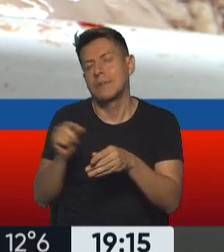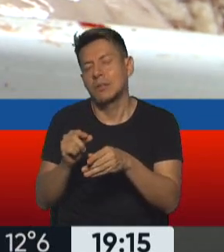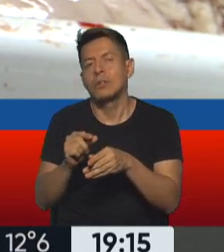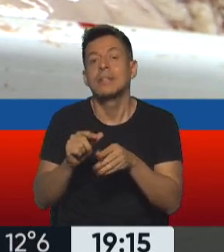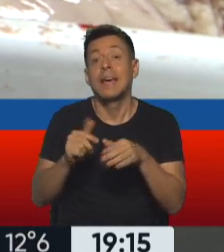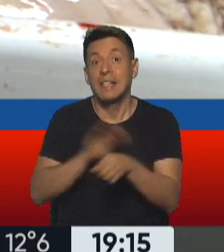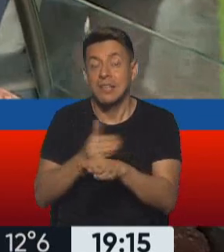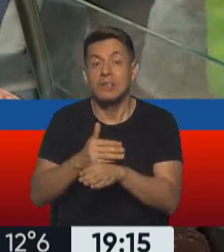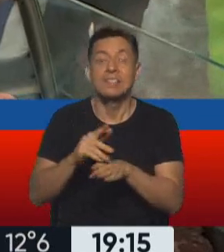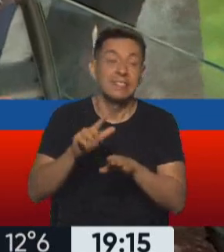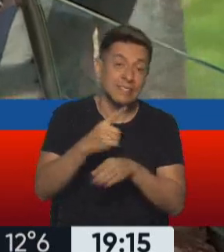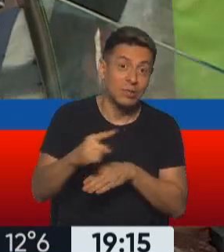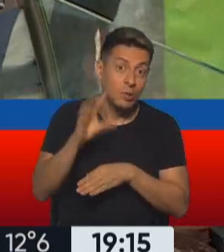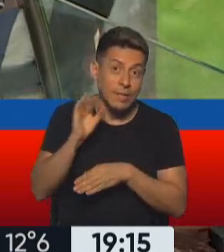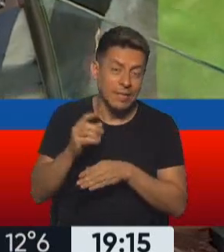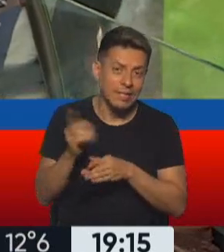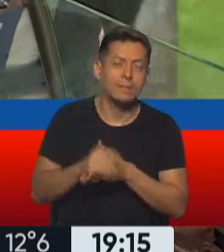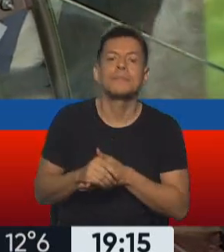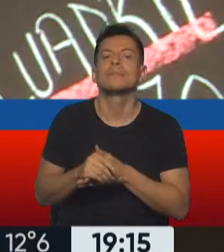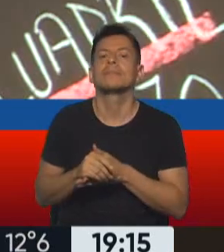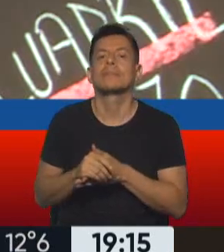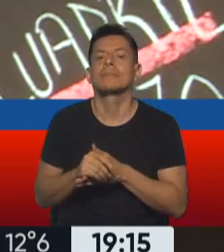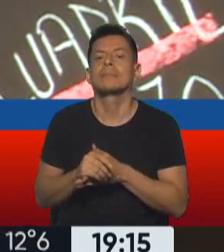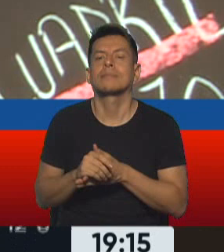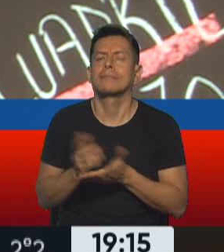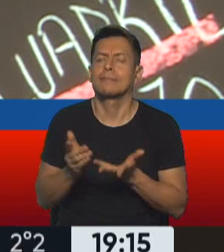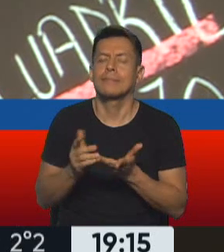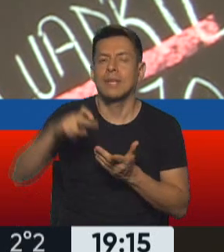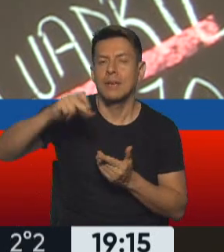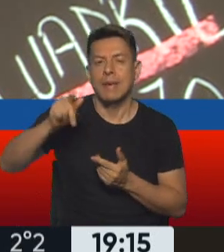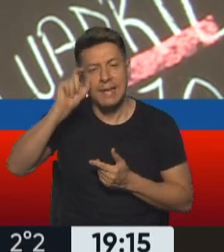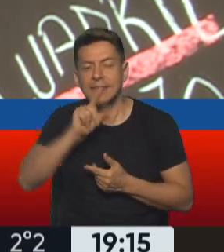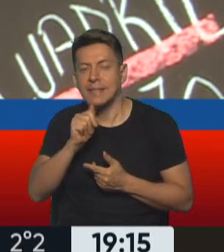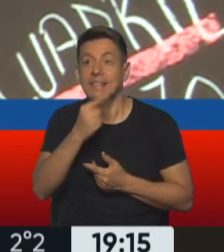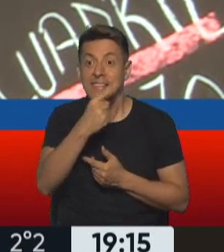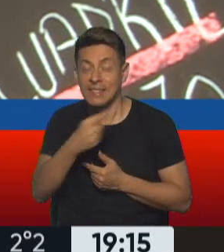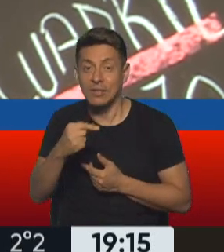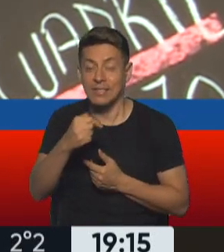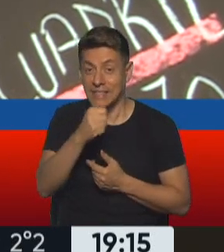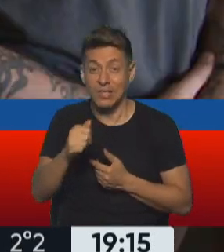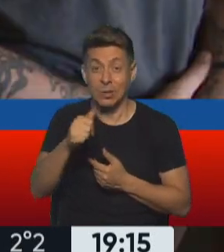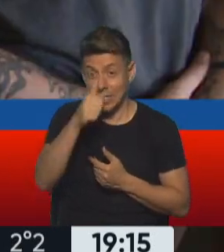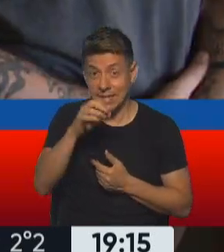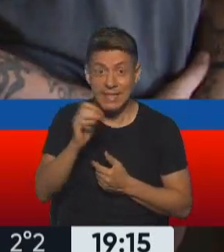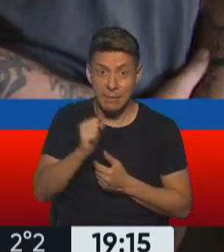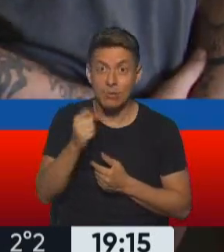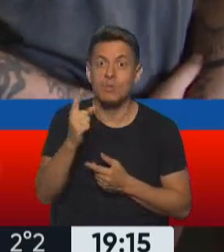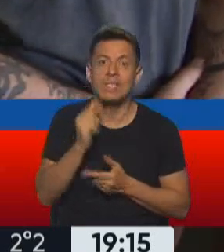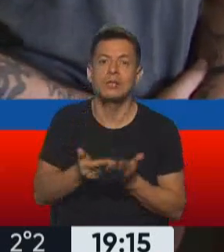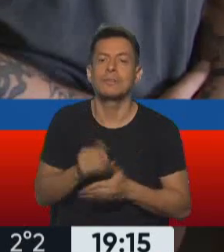kilo, tortuguita, roast beef o paleta a 670 pesos el kilo. En el marco de esto, de pensar y de